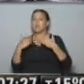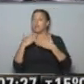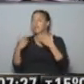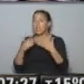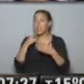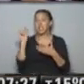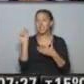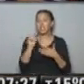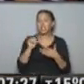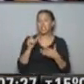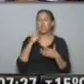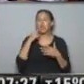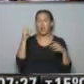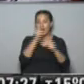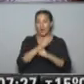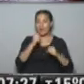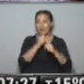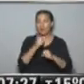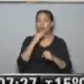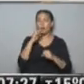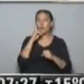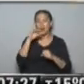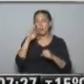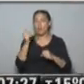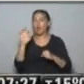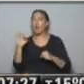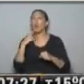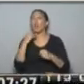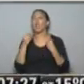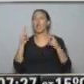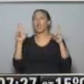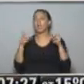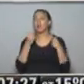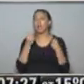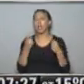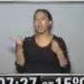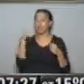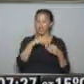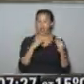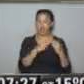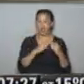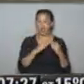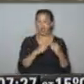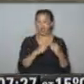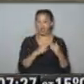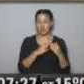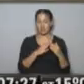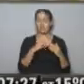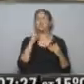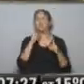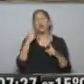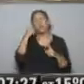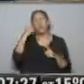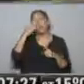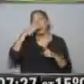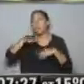recién el ingeniero Bilbao, en temas que tienen que ver con el vuelta a casa y también pensando en el día después.